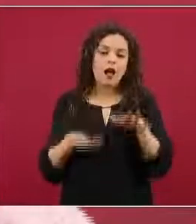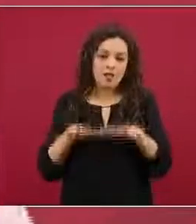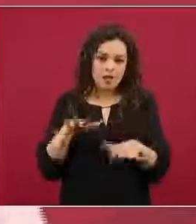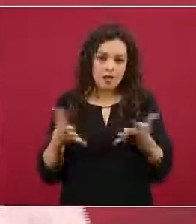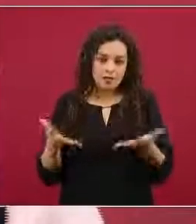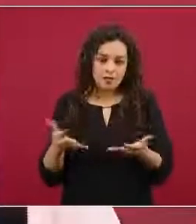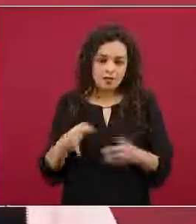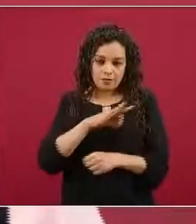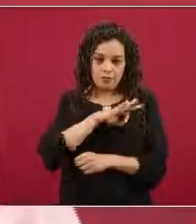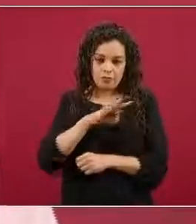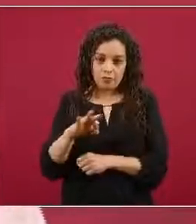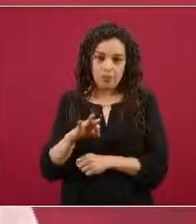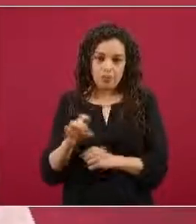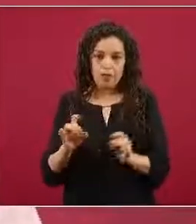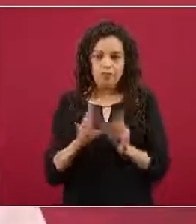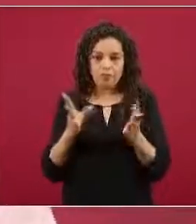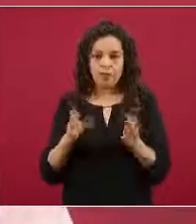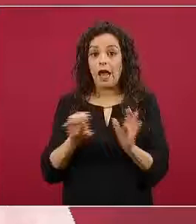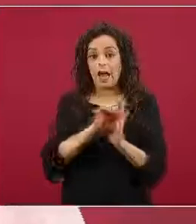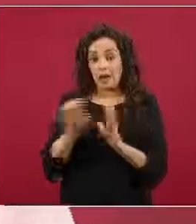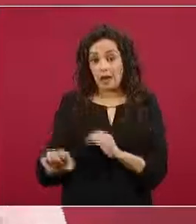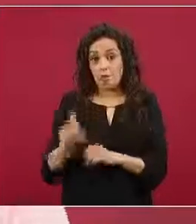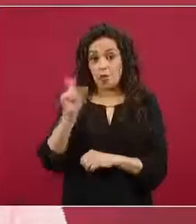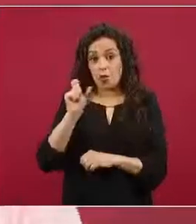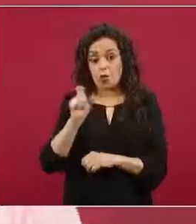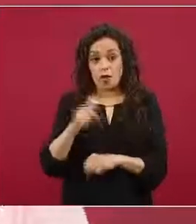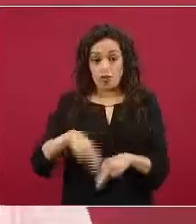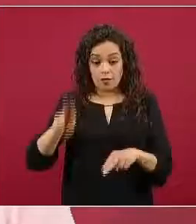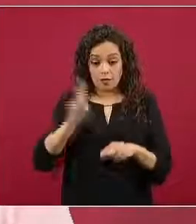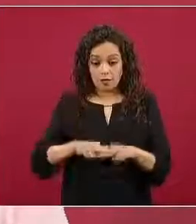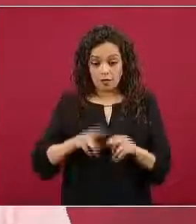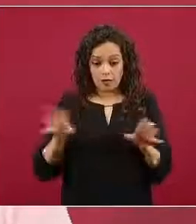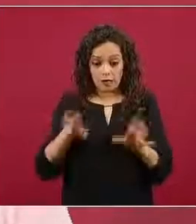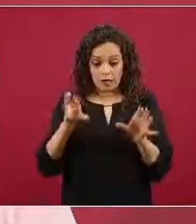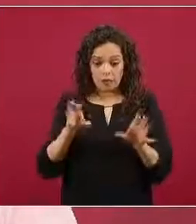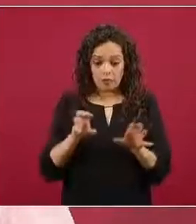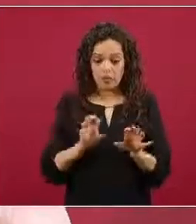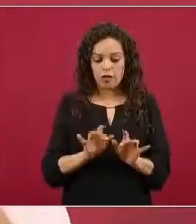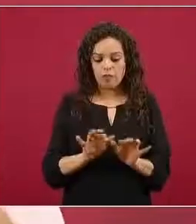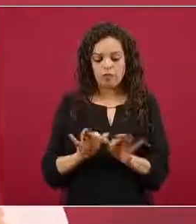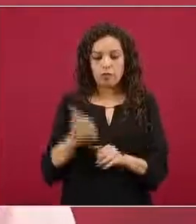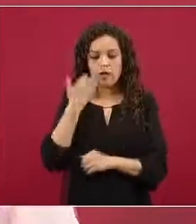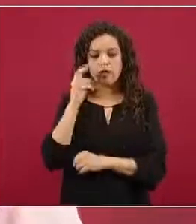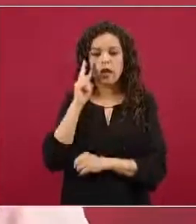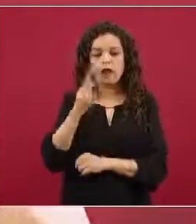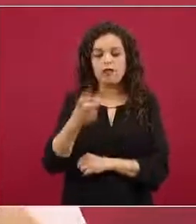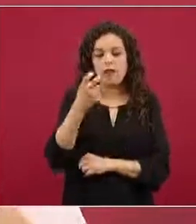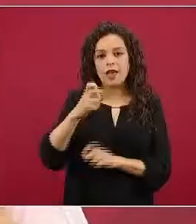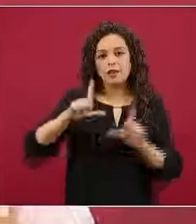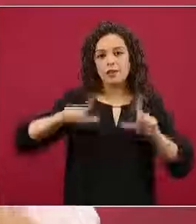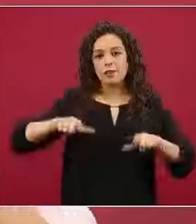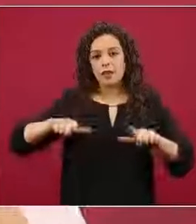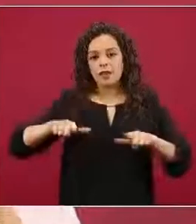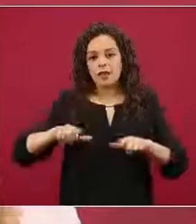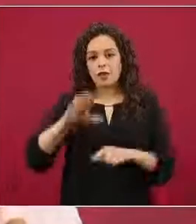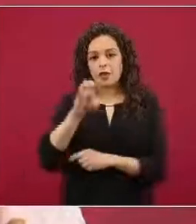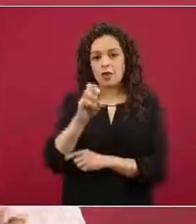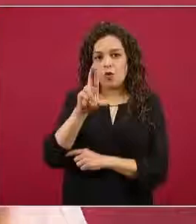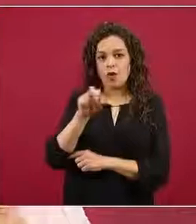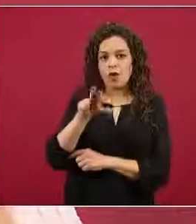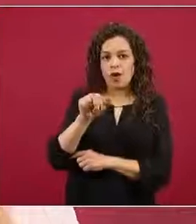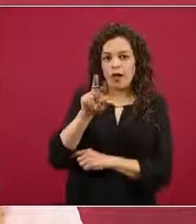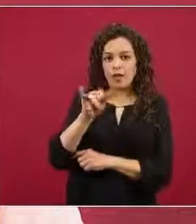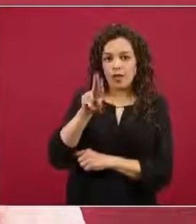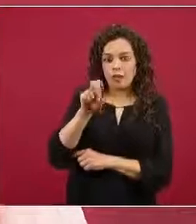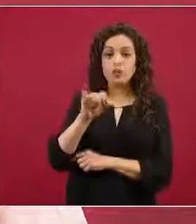uno se sienta en una computadora y le pone www.coronavirus, pues sí parece, sí es una máquina